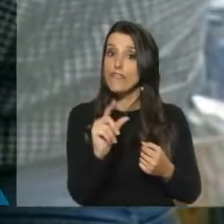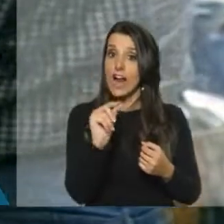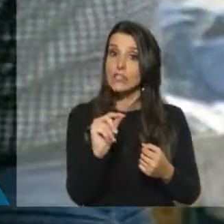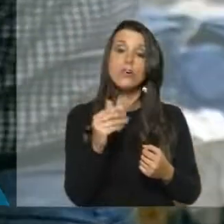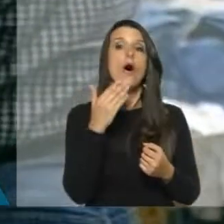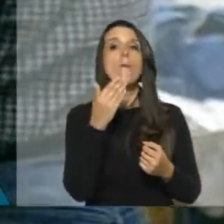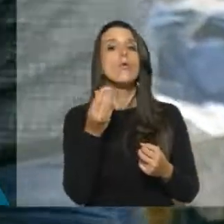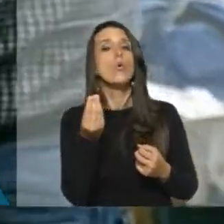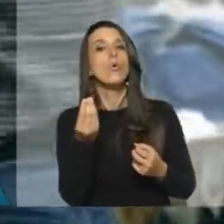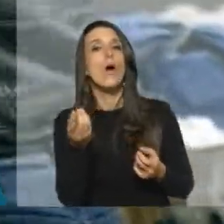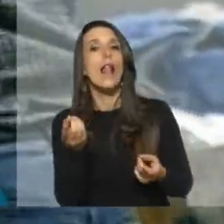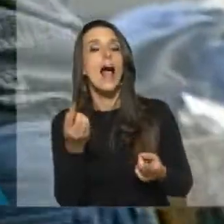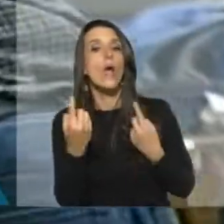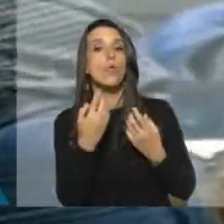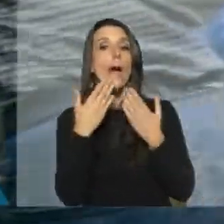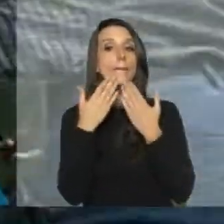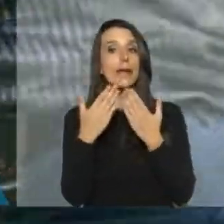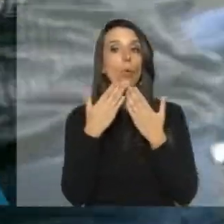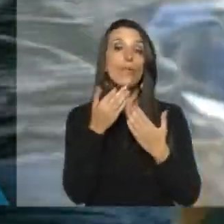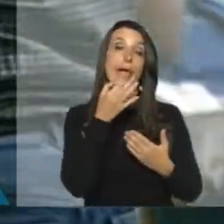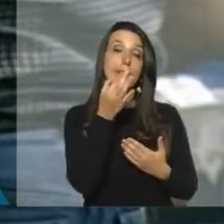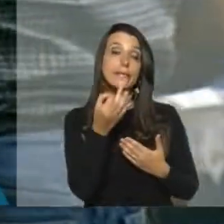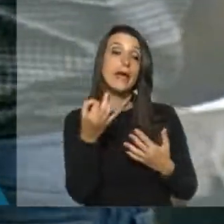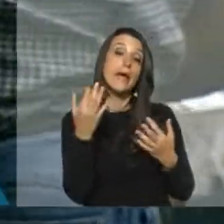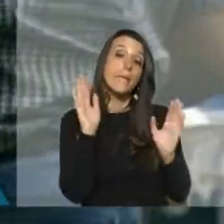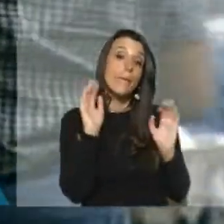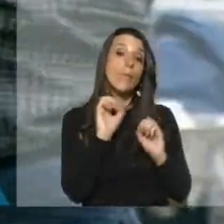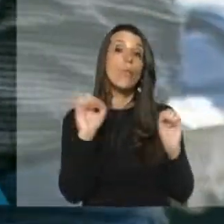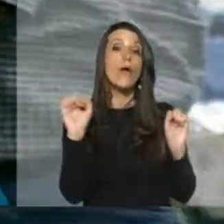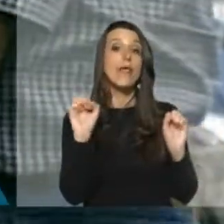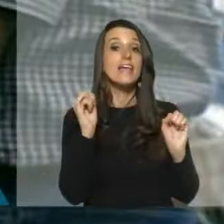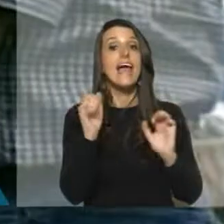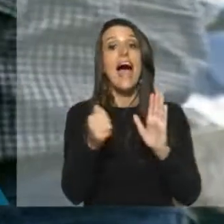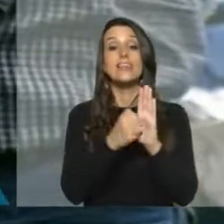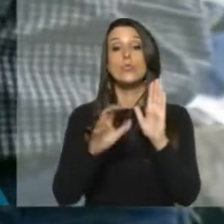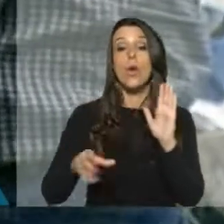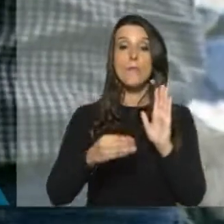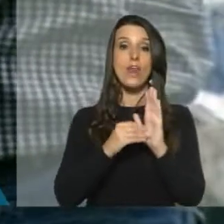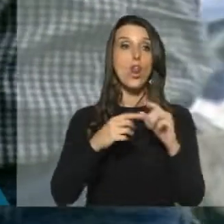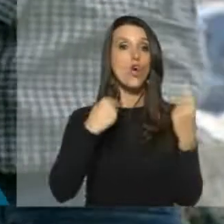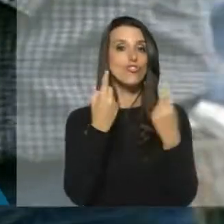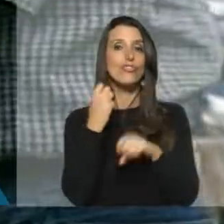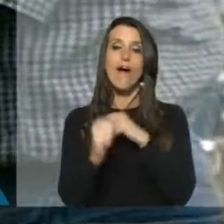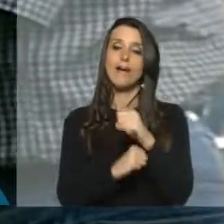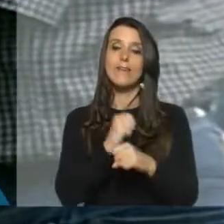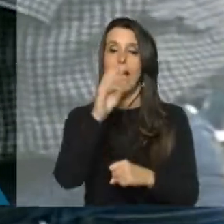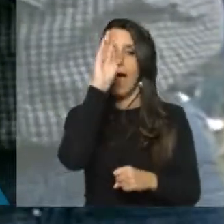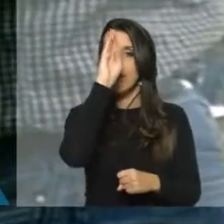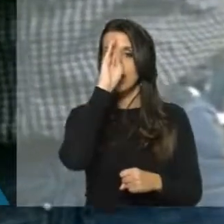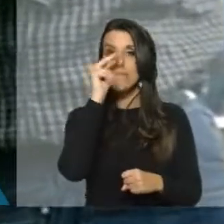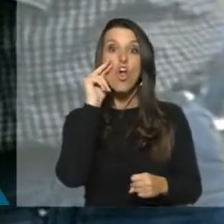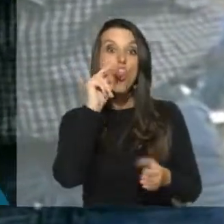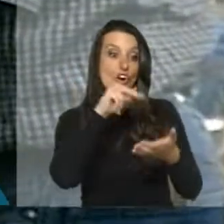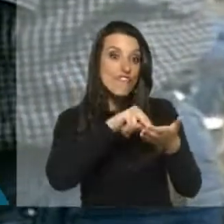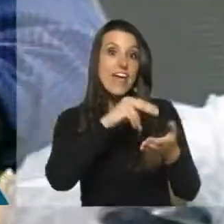devolución tuvieron a eso? Algunas preguntas dicen que supuestamente van a colocar este artículo. Nosotros con los años hemos aprendido que hasta que no lo veamos y